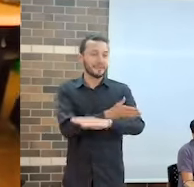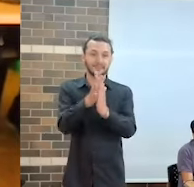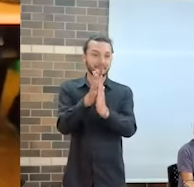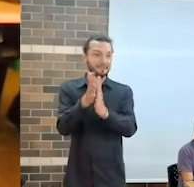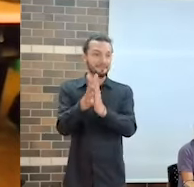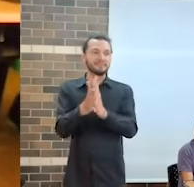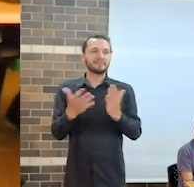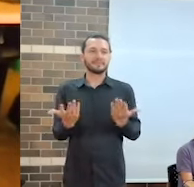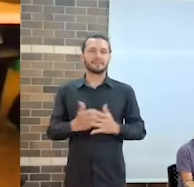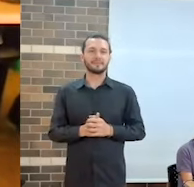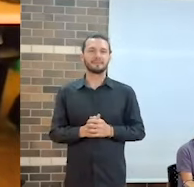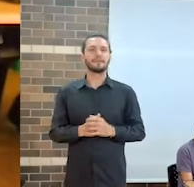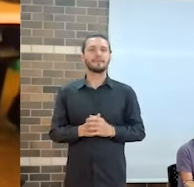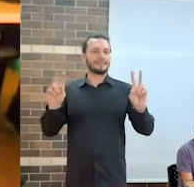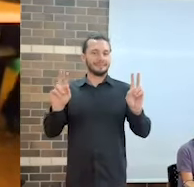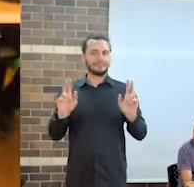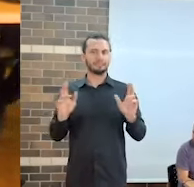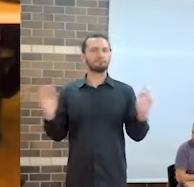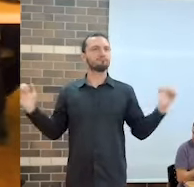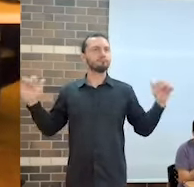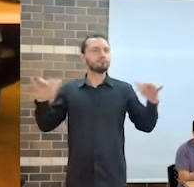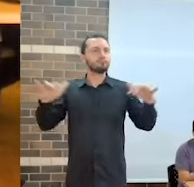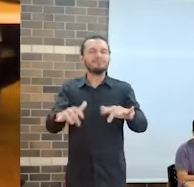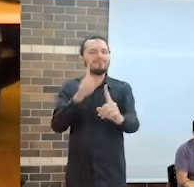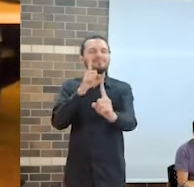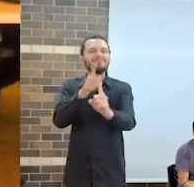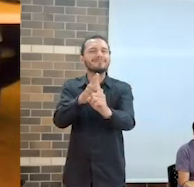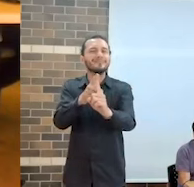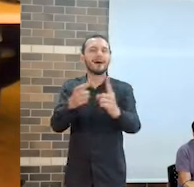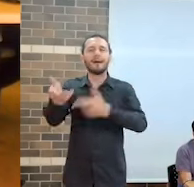el tema de las barreras epistémicas.